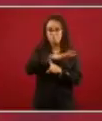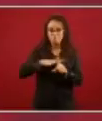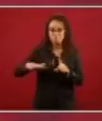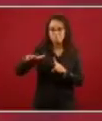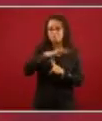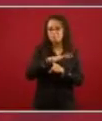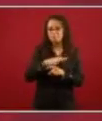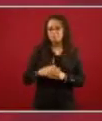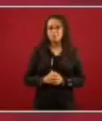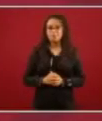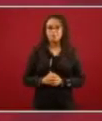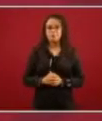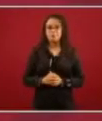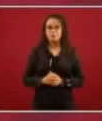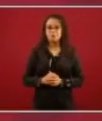pueblo